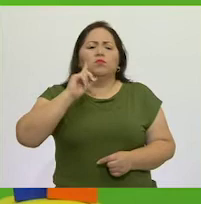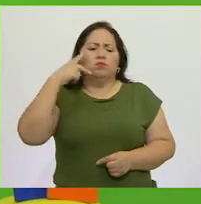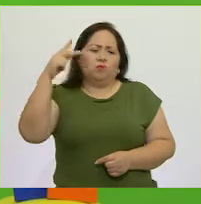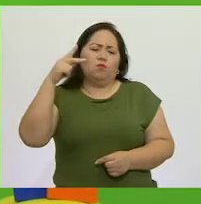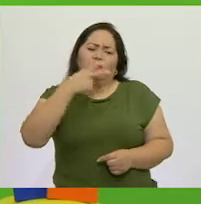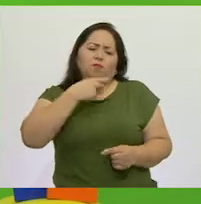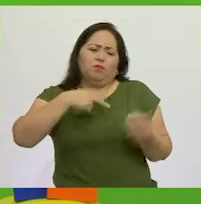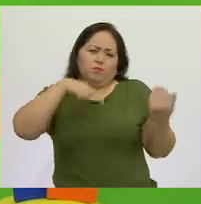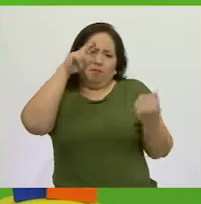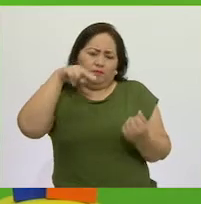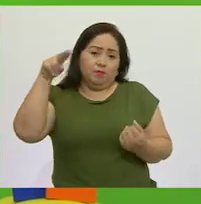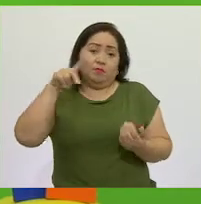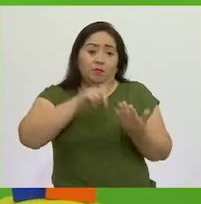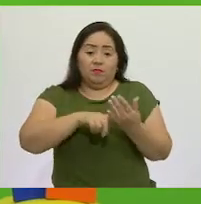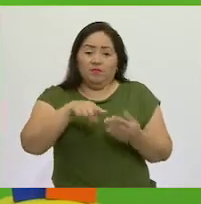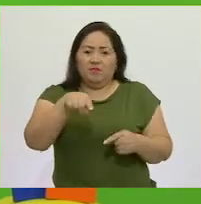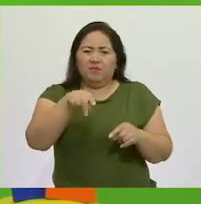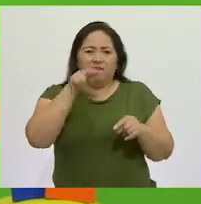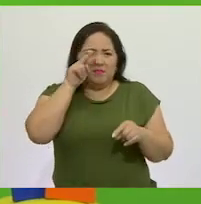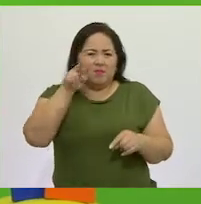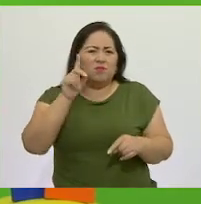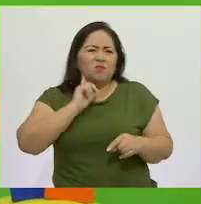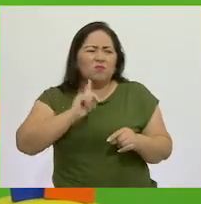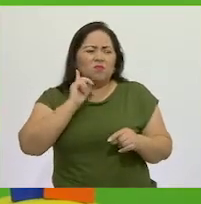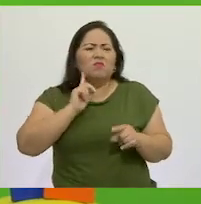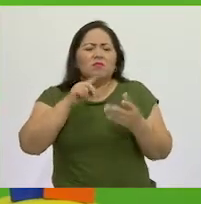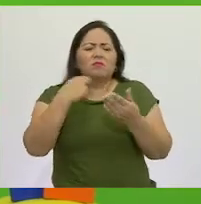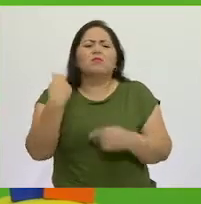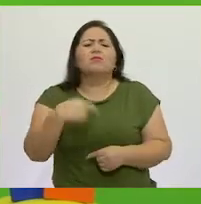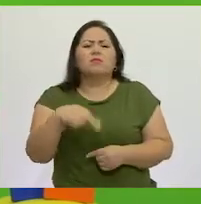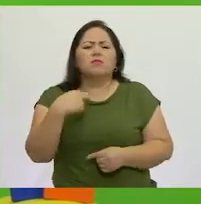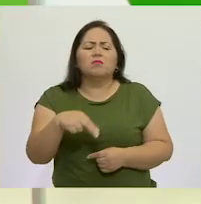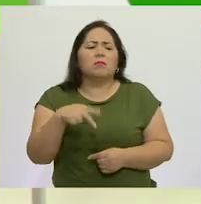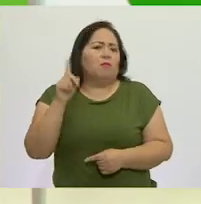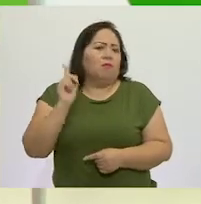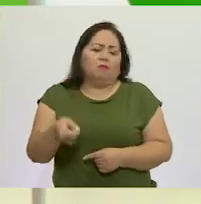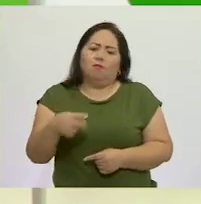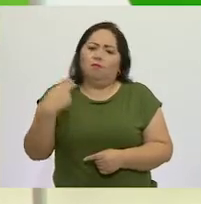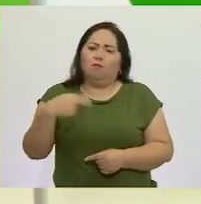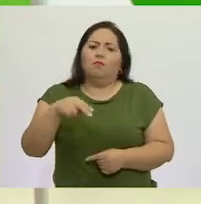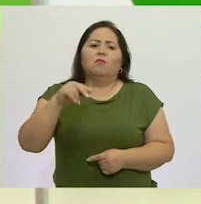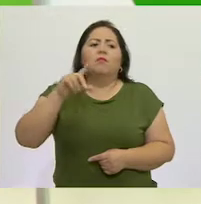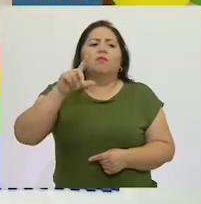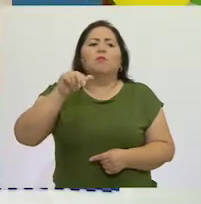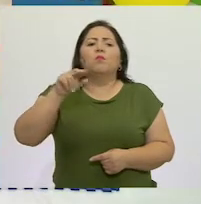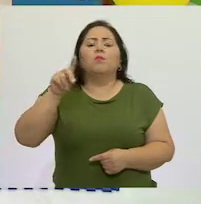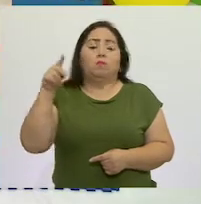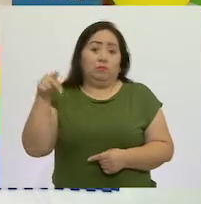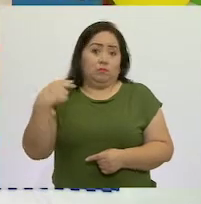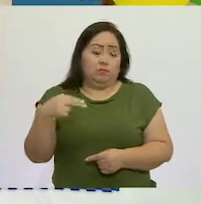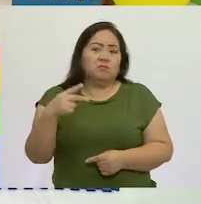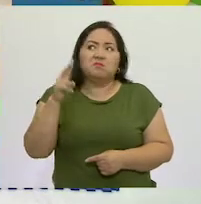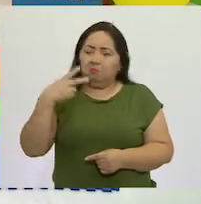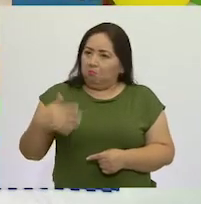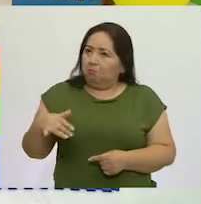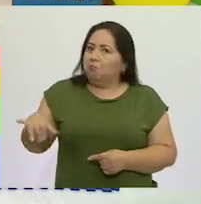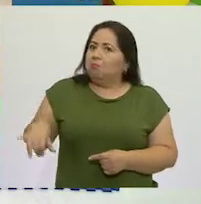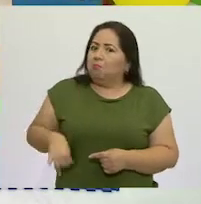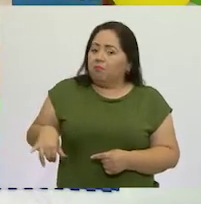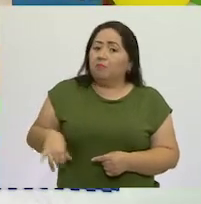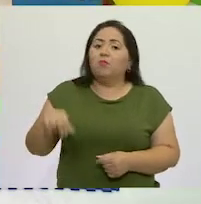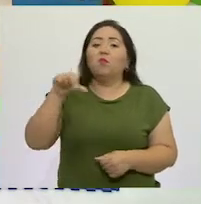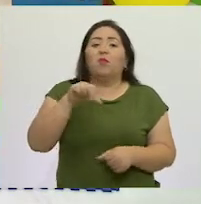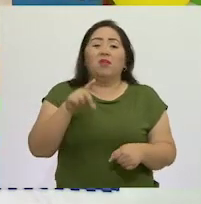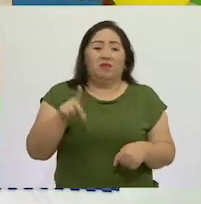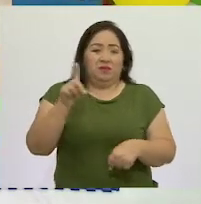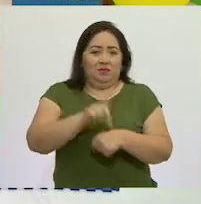Gentileschi. El instrumento que tiene la muchacha se llama así, laúd. ¡Qué interesante! El día